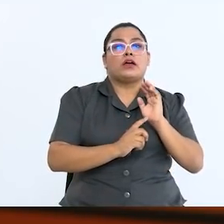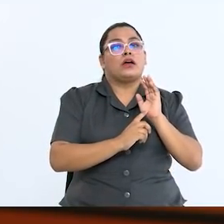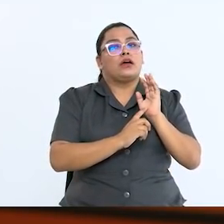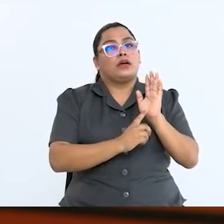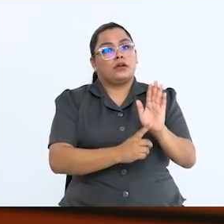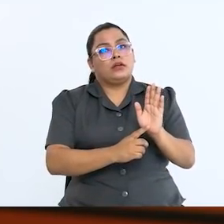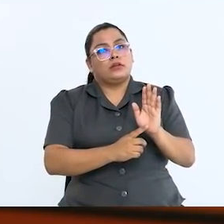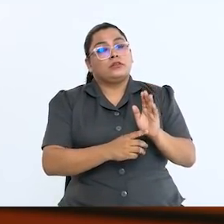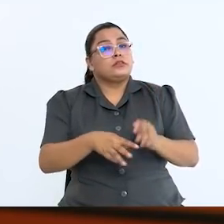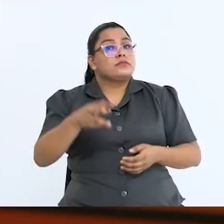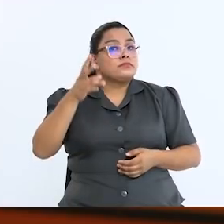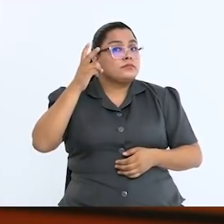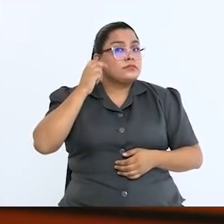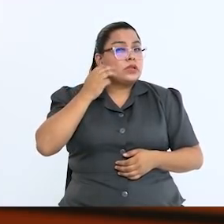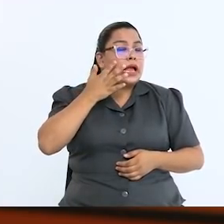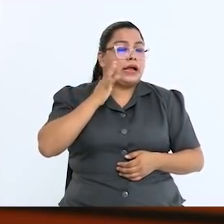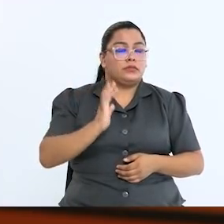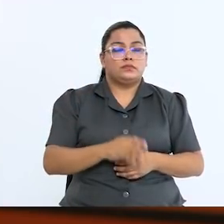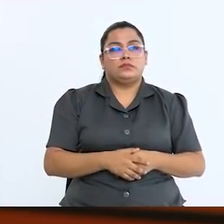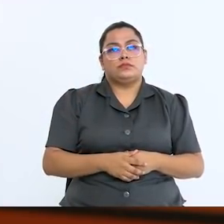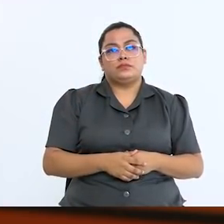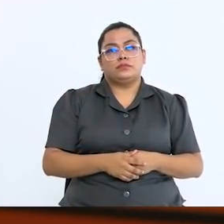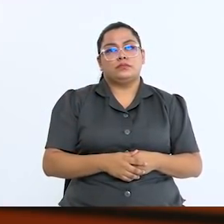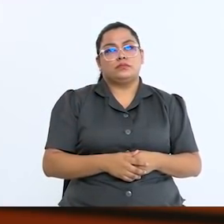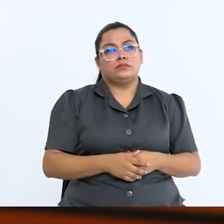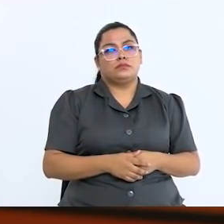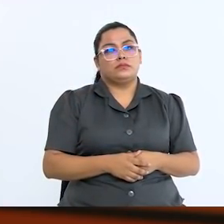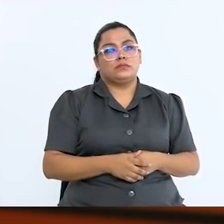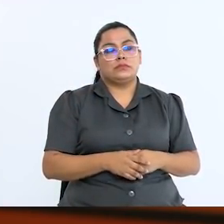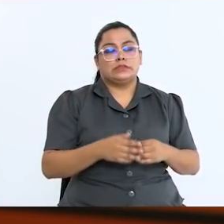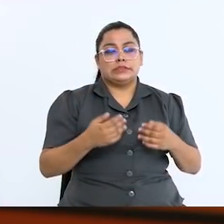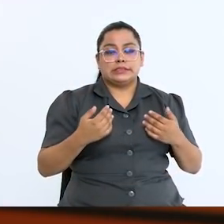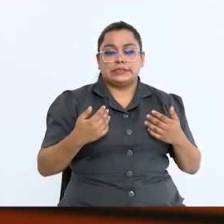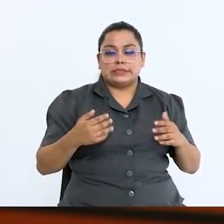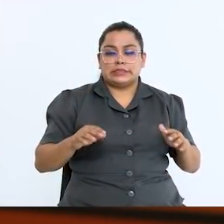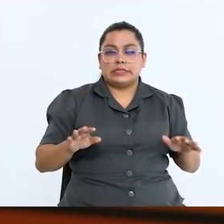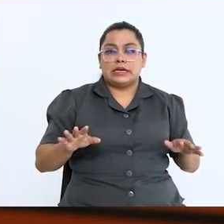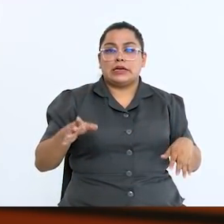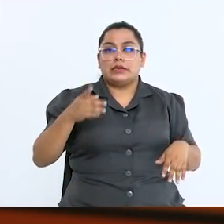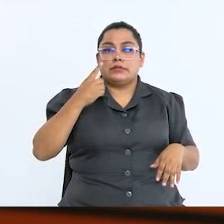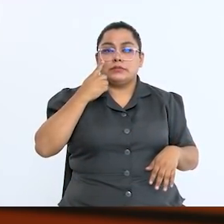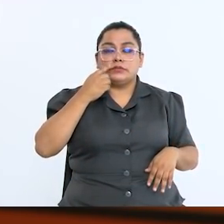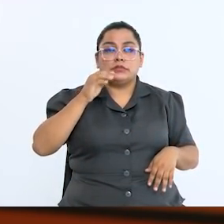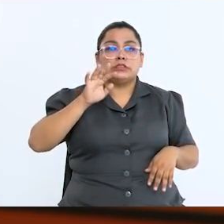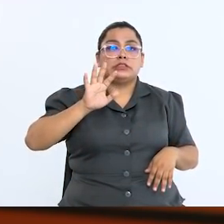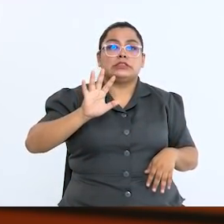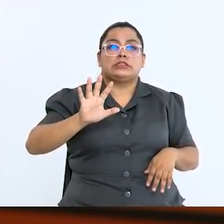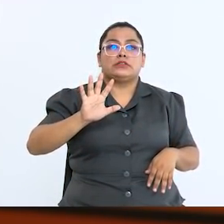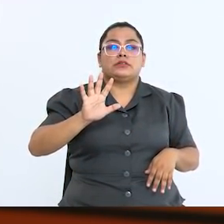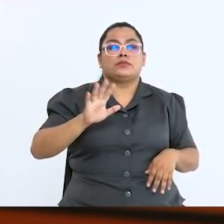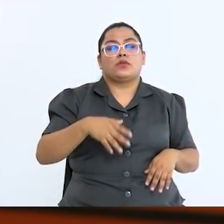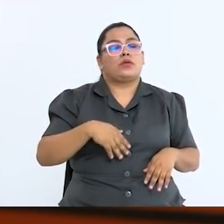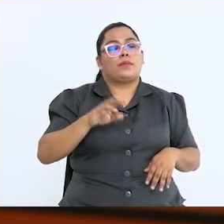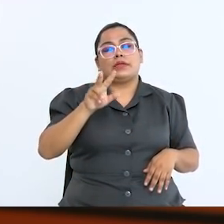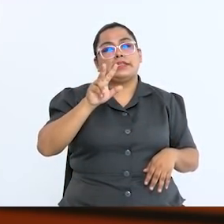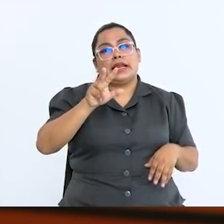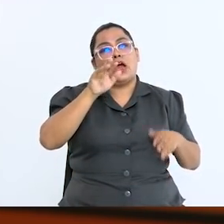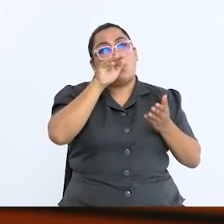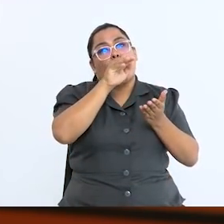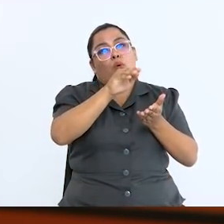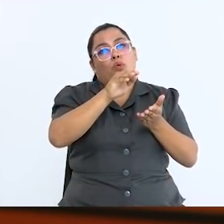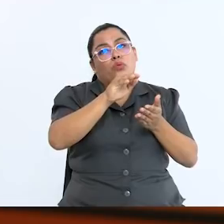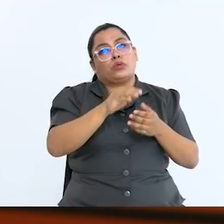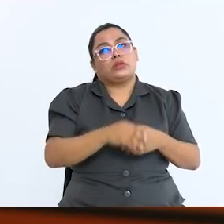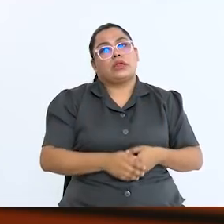para representar lo que acaba de escuchar, por ejemplo. Y bueno, ya hablamos de las primeras 3 unidades, ¿verdad?